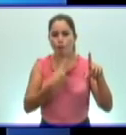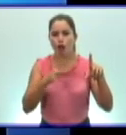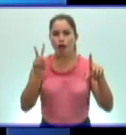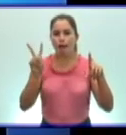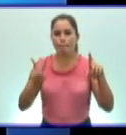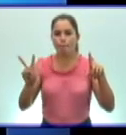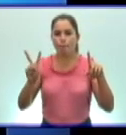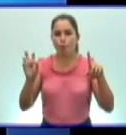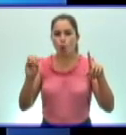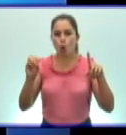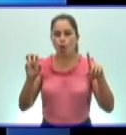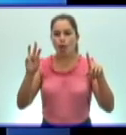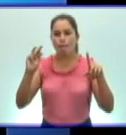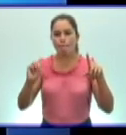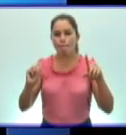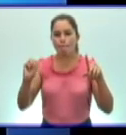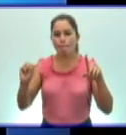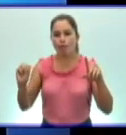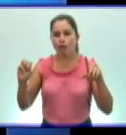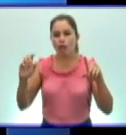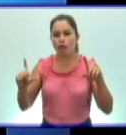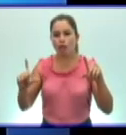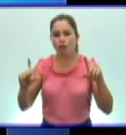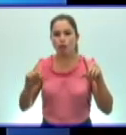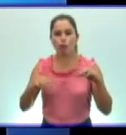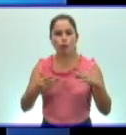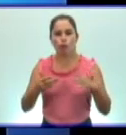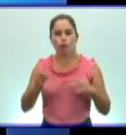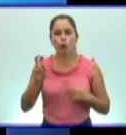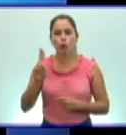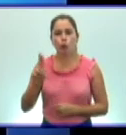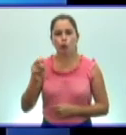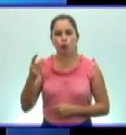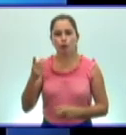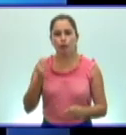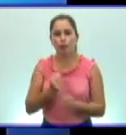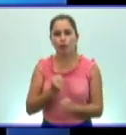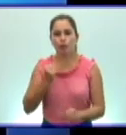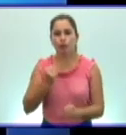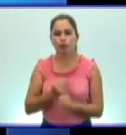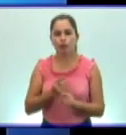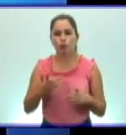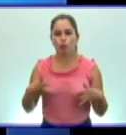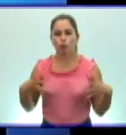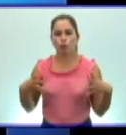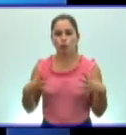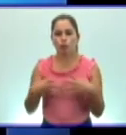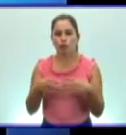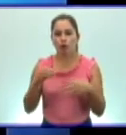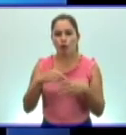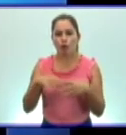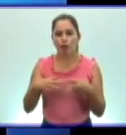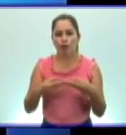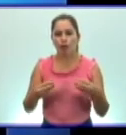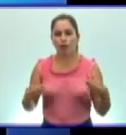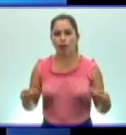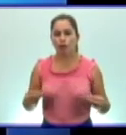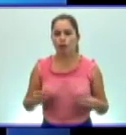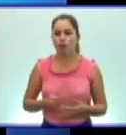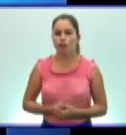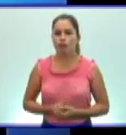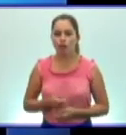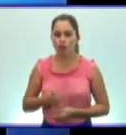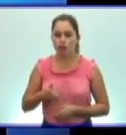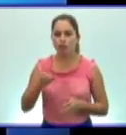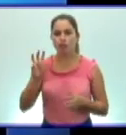en mililitros. Y por supuesto, como la unidad que vamos a trabajar de concentración de la cantidad de sustancia es en mol por